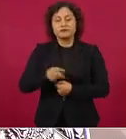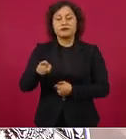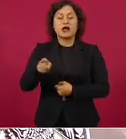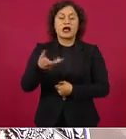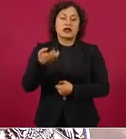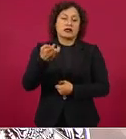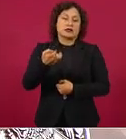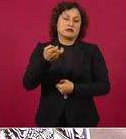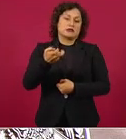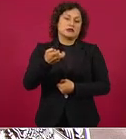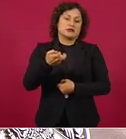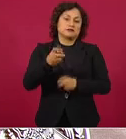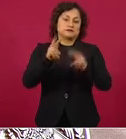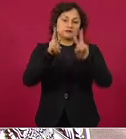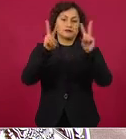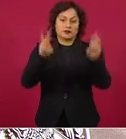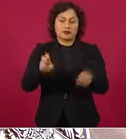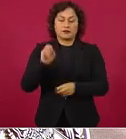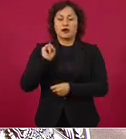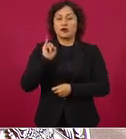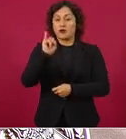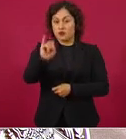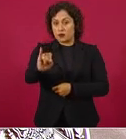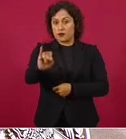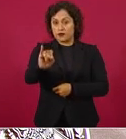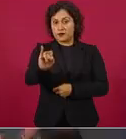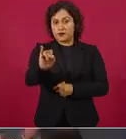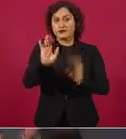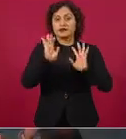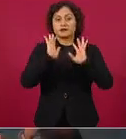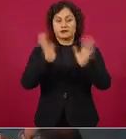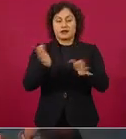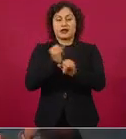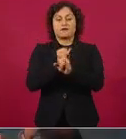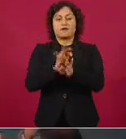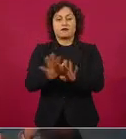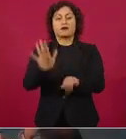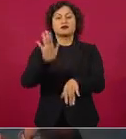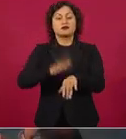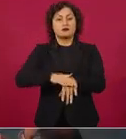jueves ya vamos a tener más información.